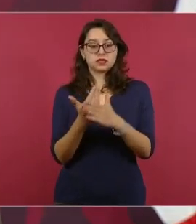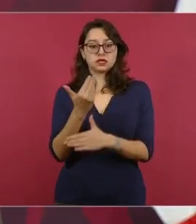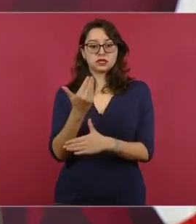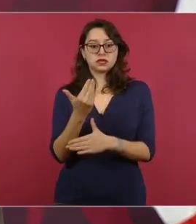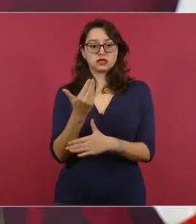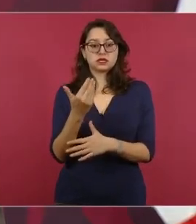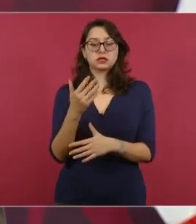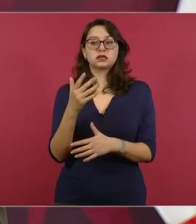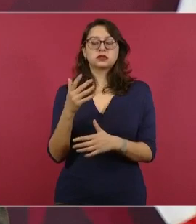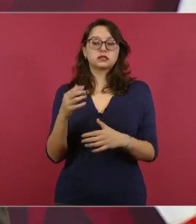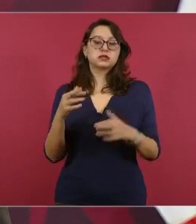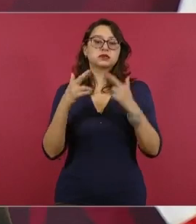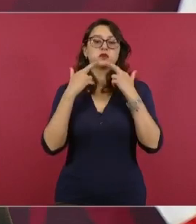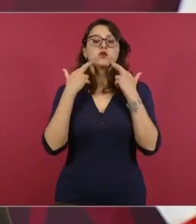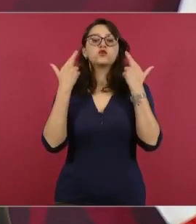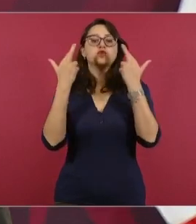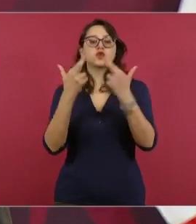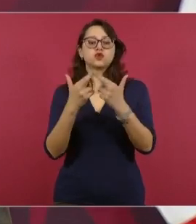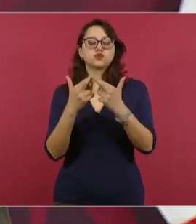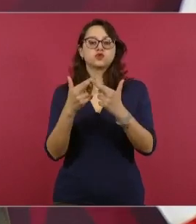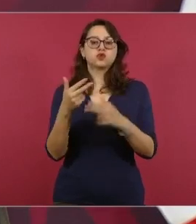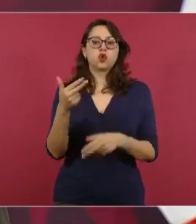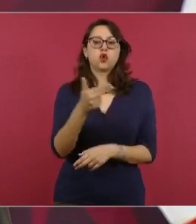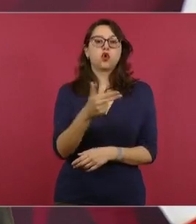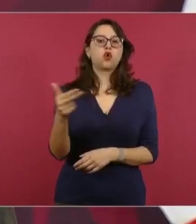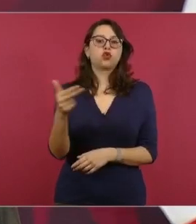con hoteleros,